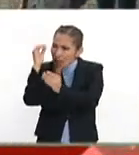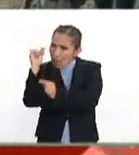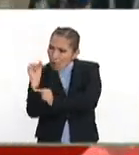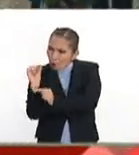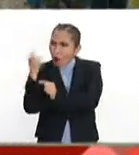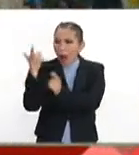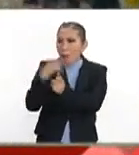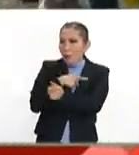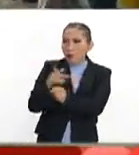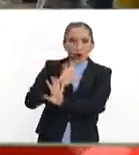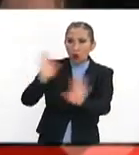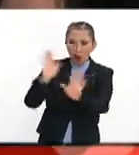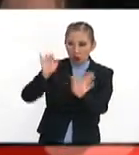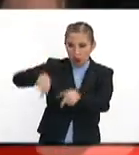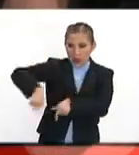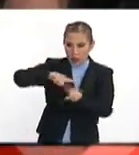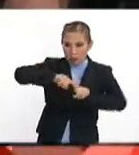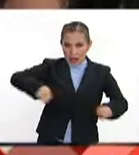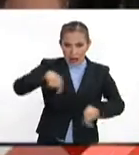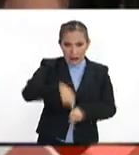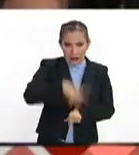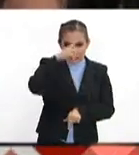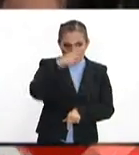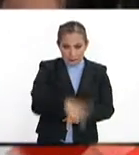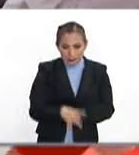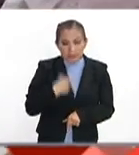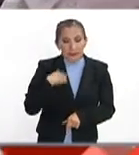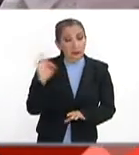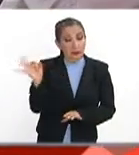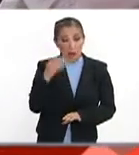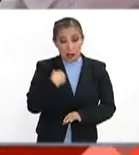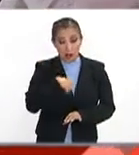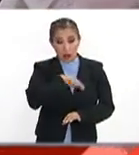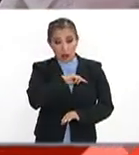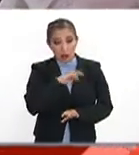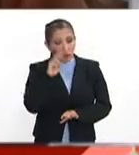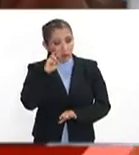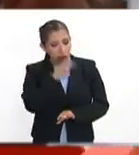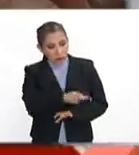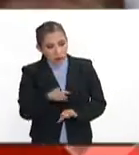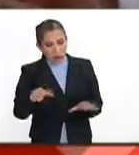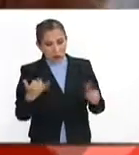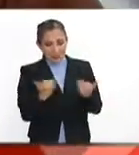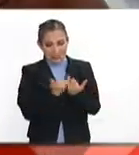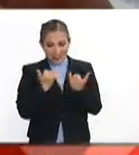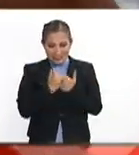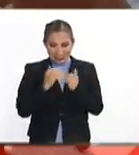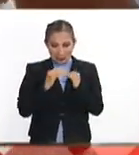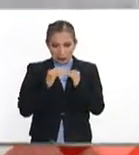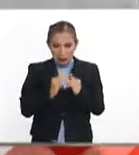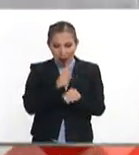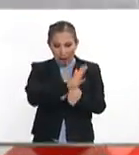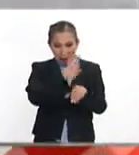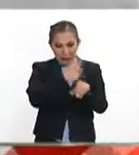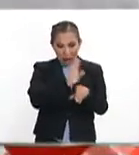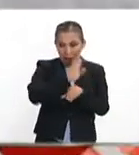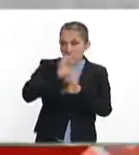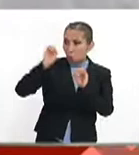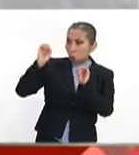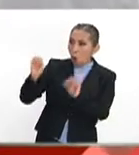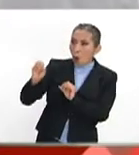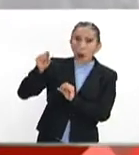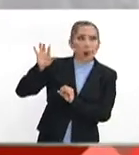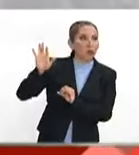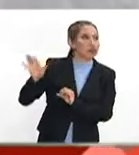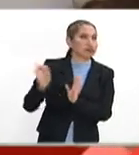se consideran pobres. Y a esto me referiría, si nosotros nos midiéramos igual que Brasil o igual que,